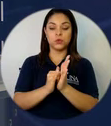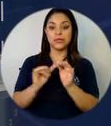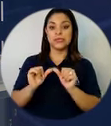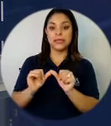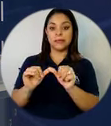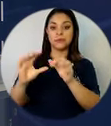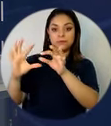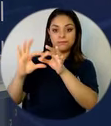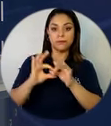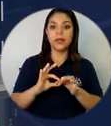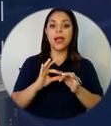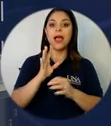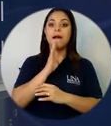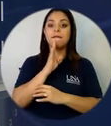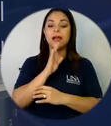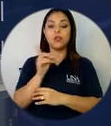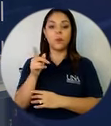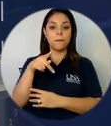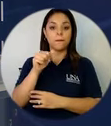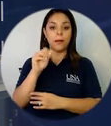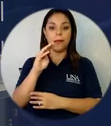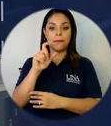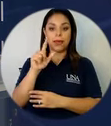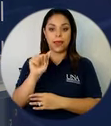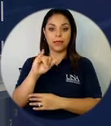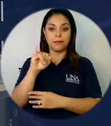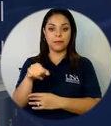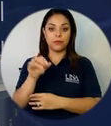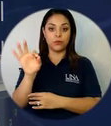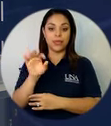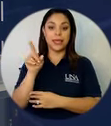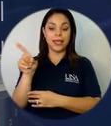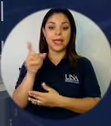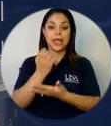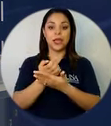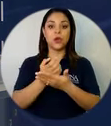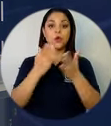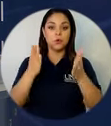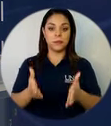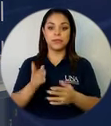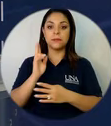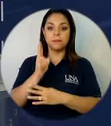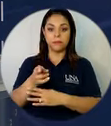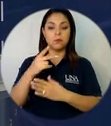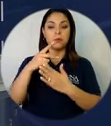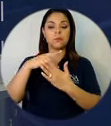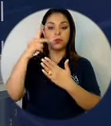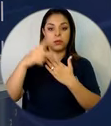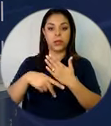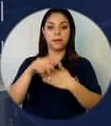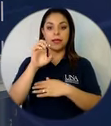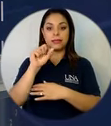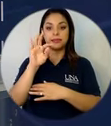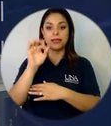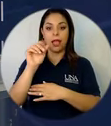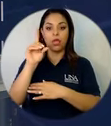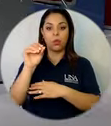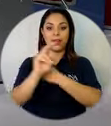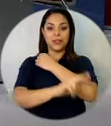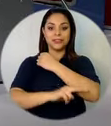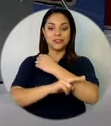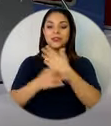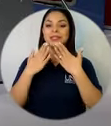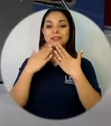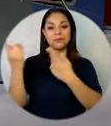eso, vamos a continuar conversando en esta oportunidad con Pamela Jiménez Fontana, quien es economista también del programa Estado de la Nación. Gracias, Pamela, por